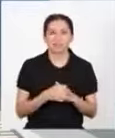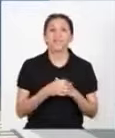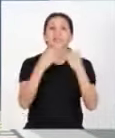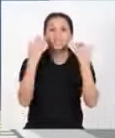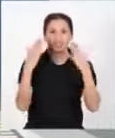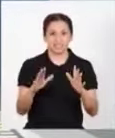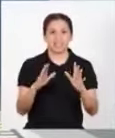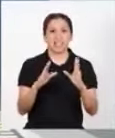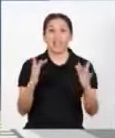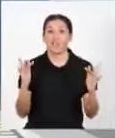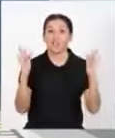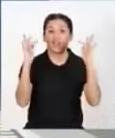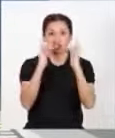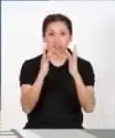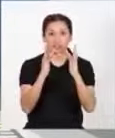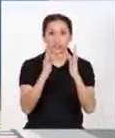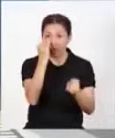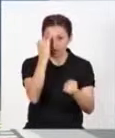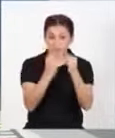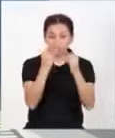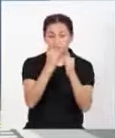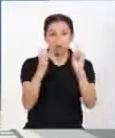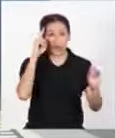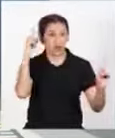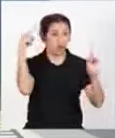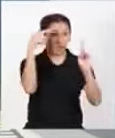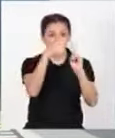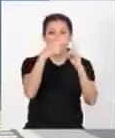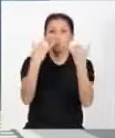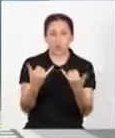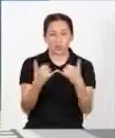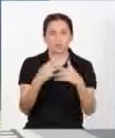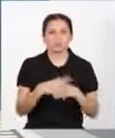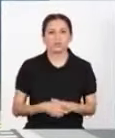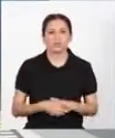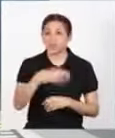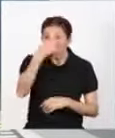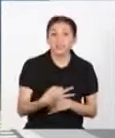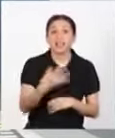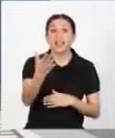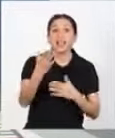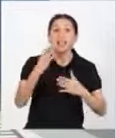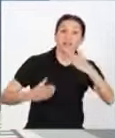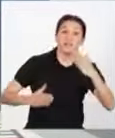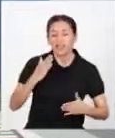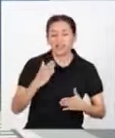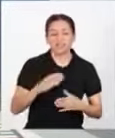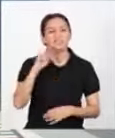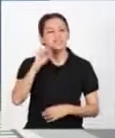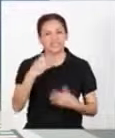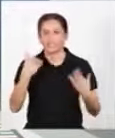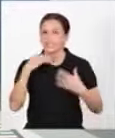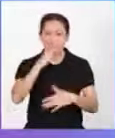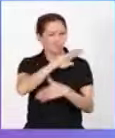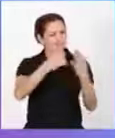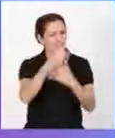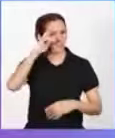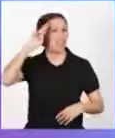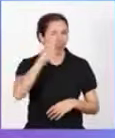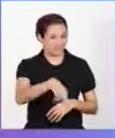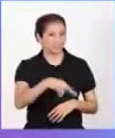Entonces, chicos, ya estamos en condiciones de culminar el propósito de hoy. ¿No es verdad, Maka?